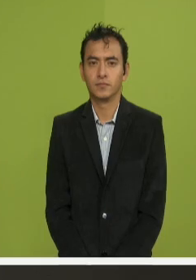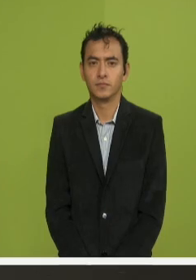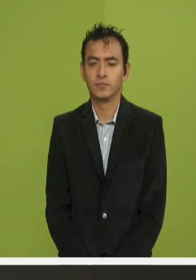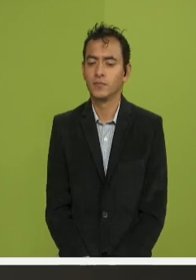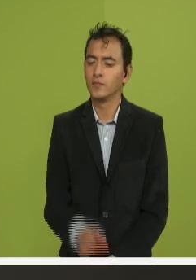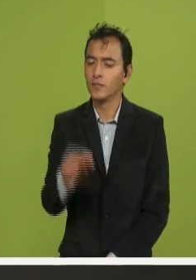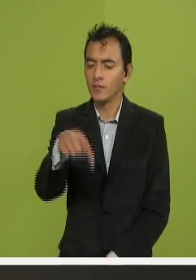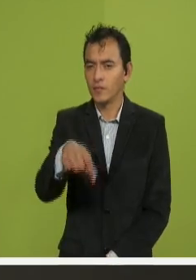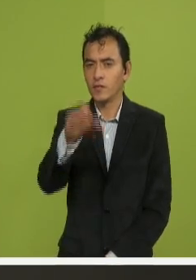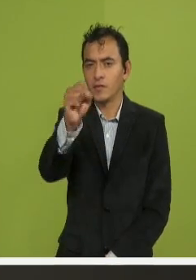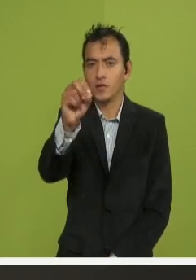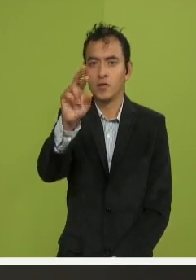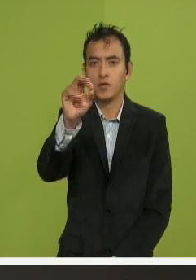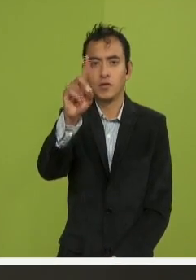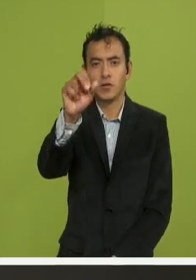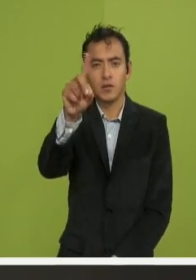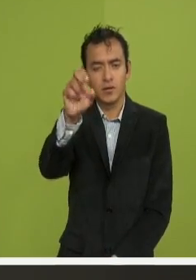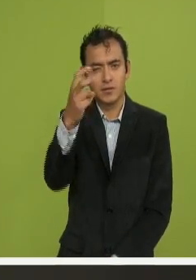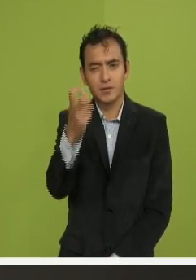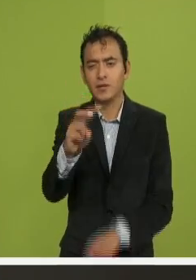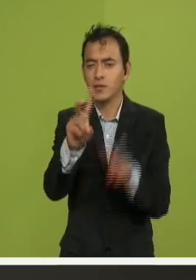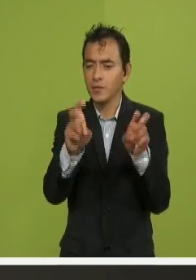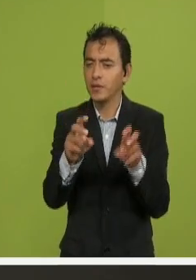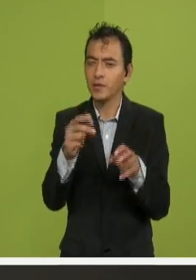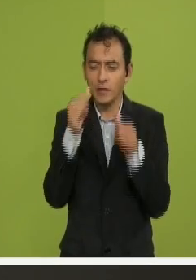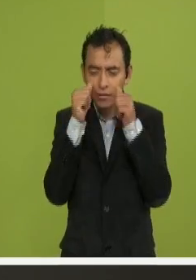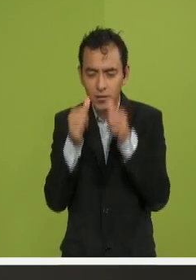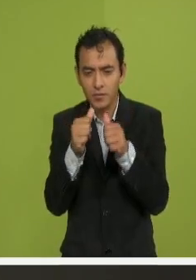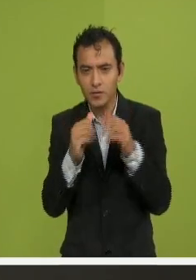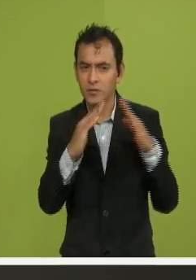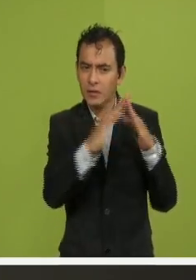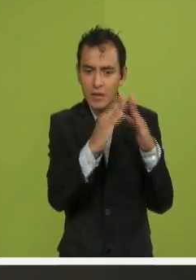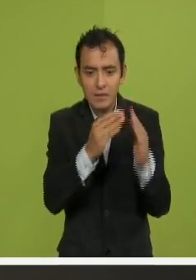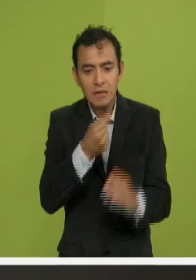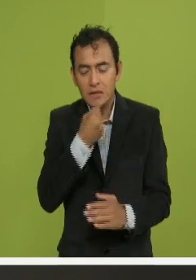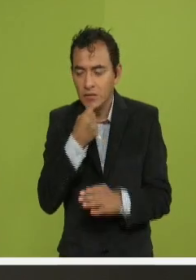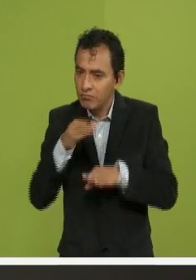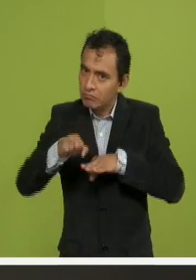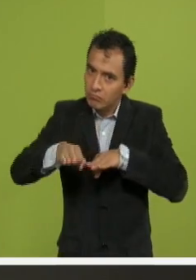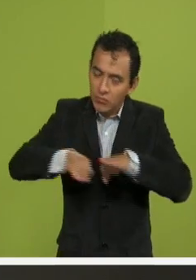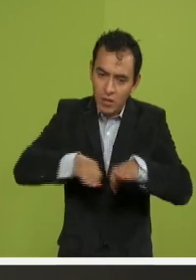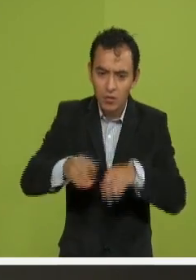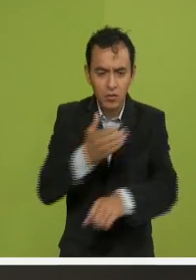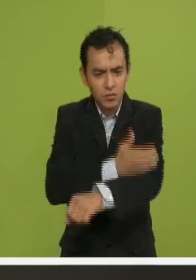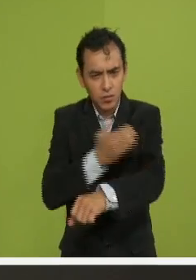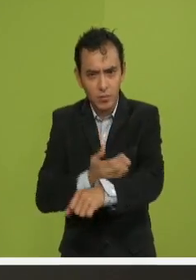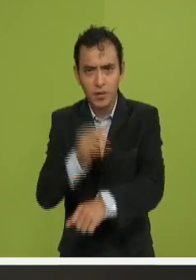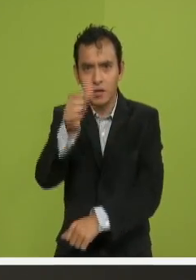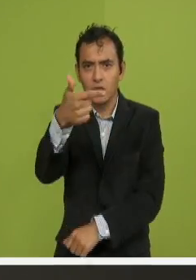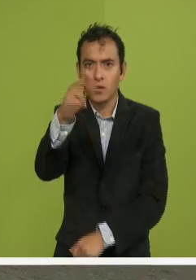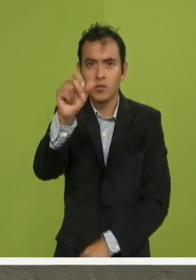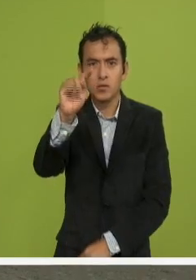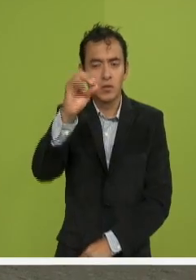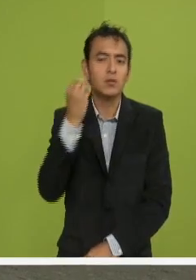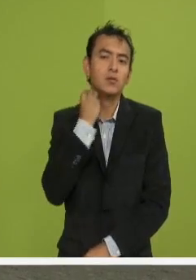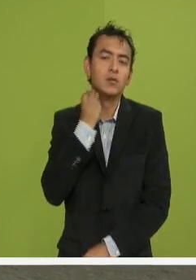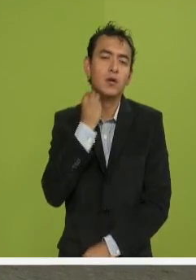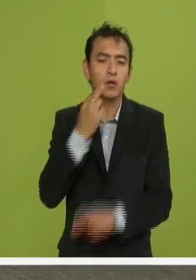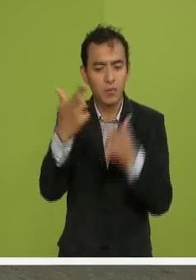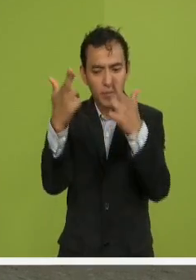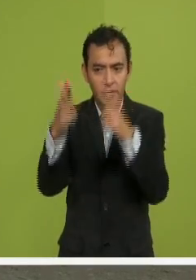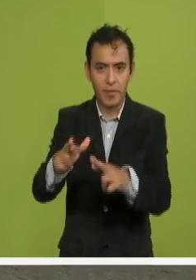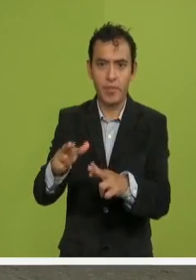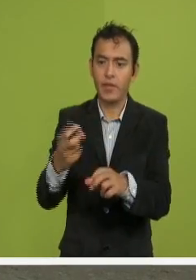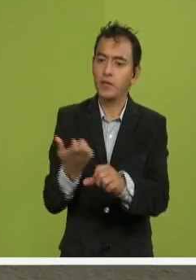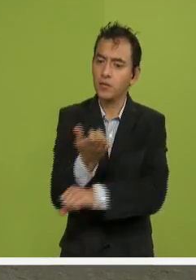Aquí en Sororidades, ese es el tema que estamos tratando, el empleo doméstico infantil. Hoy nos está acompañando Agustín Carpio Pérez, abogado y representante en el